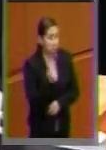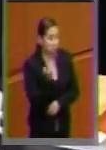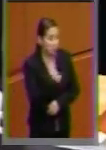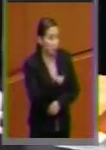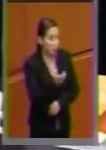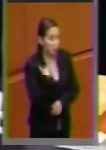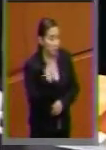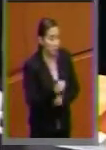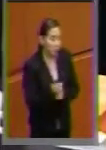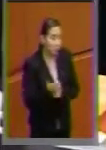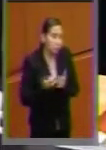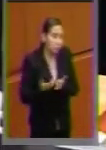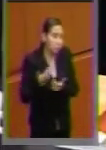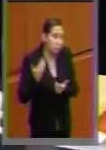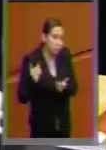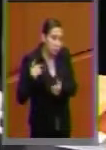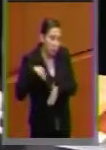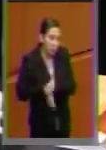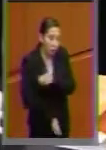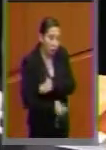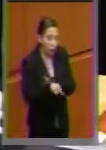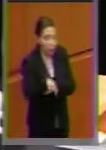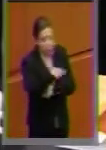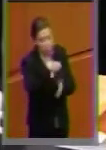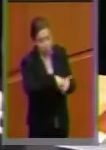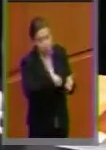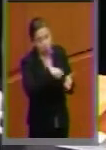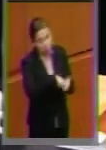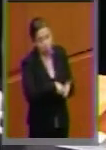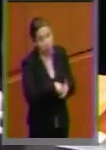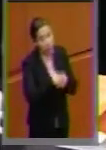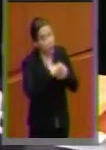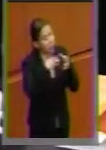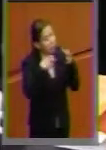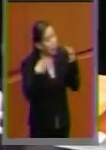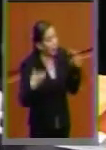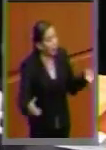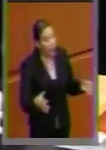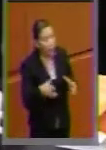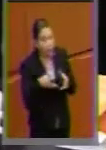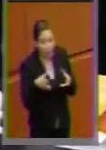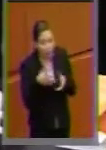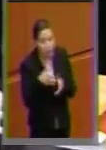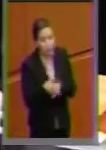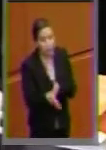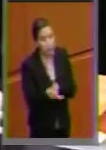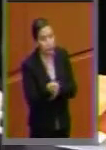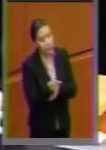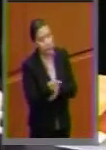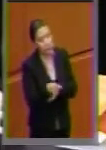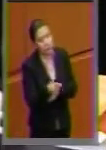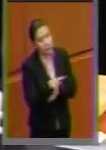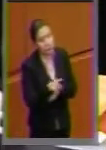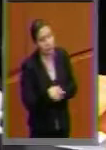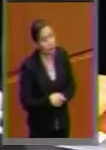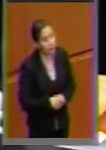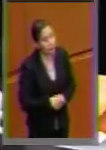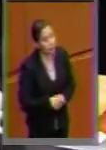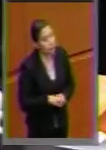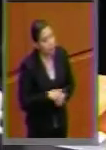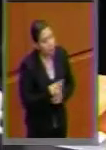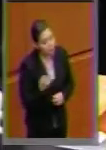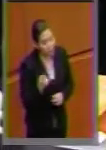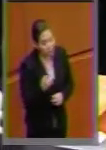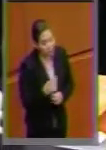viene a dar al traste con esta gran reforma con este gran sistema que yo lo celebro porque